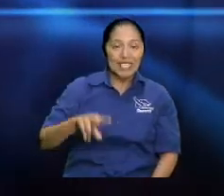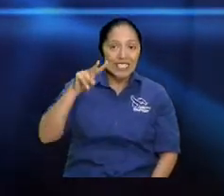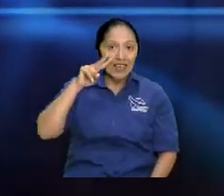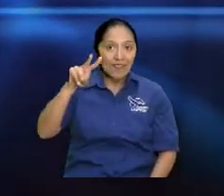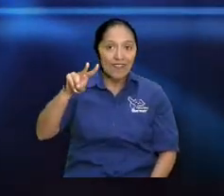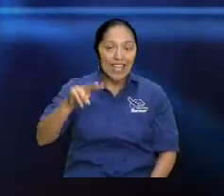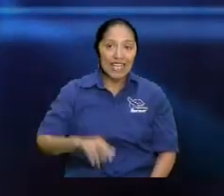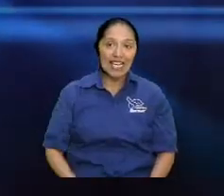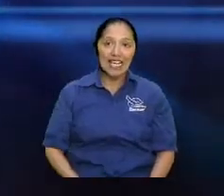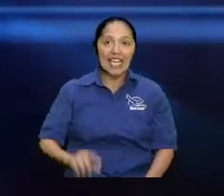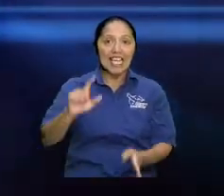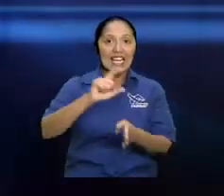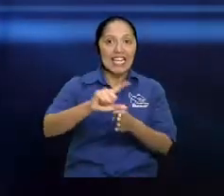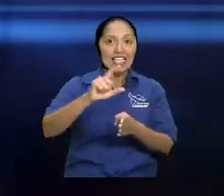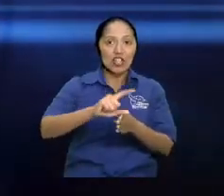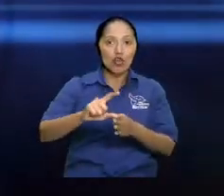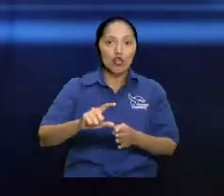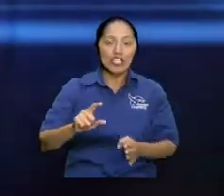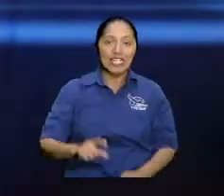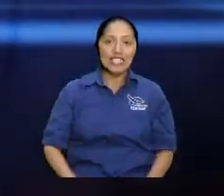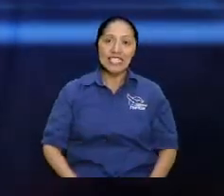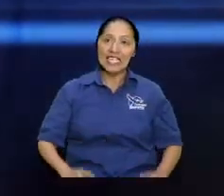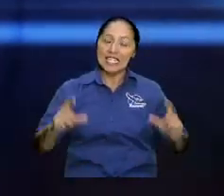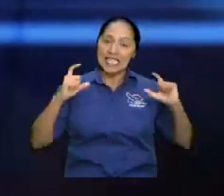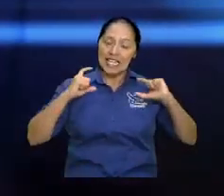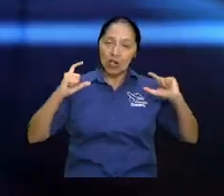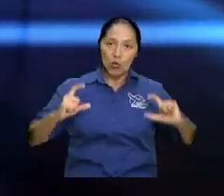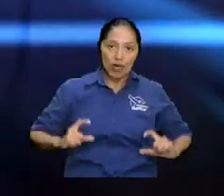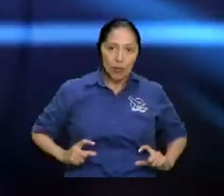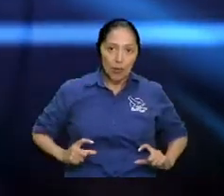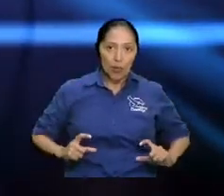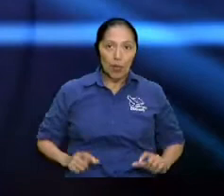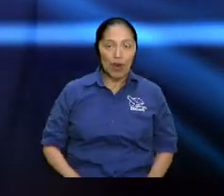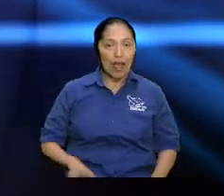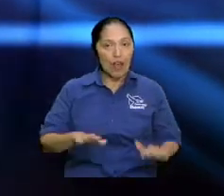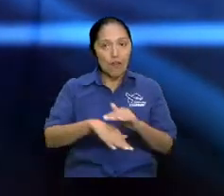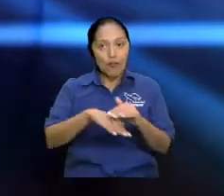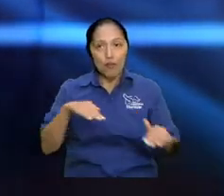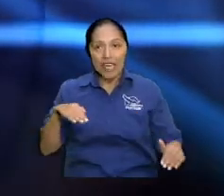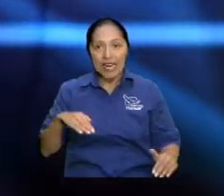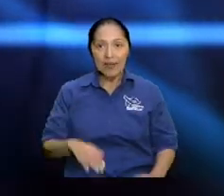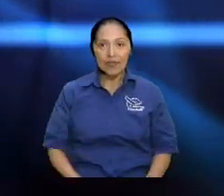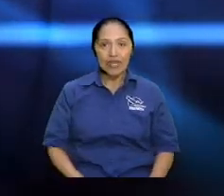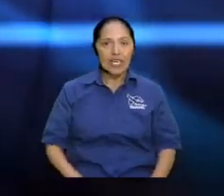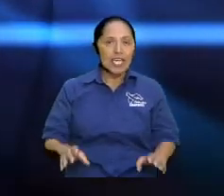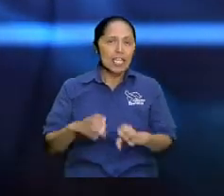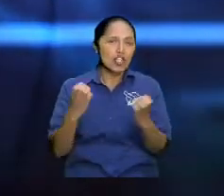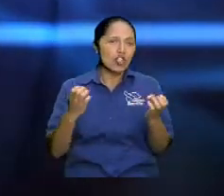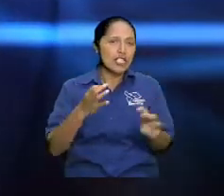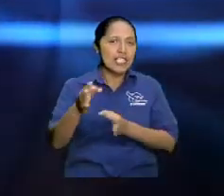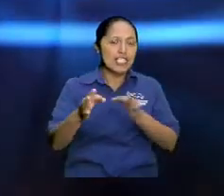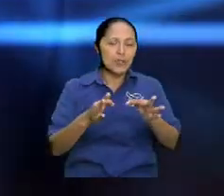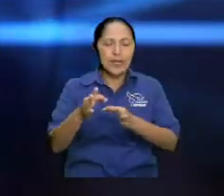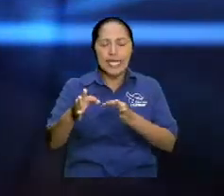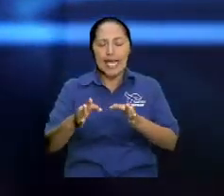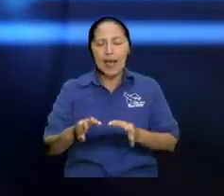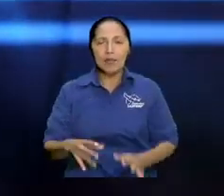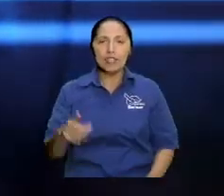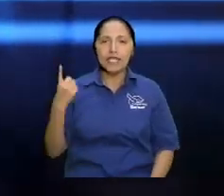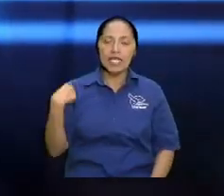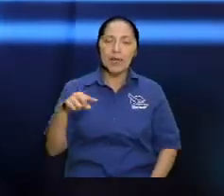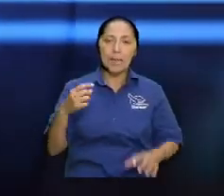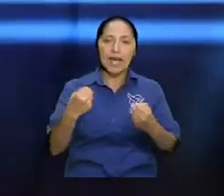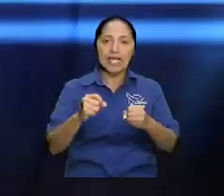Entonces, dijimos que para hacer hazañas teníamos que considerar cómo el cuerpo